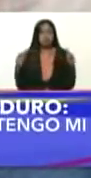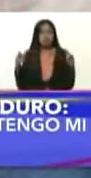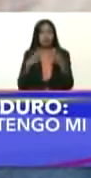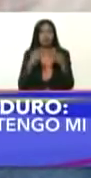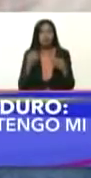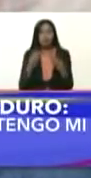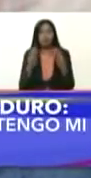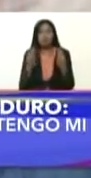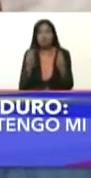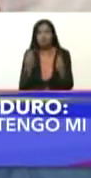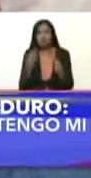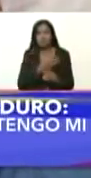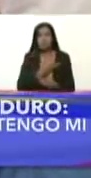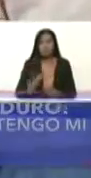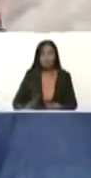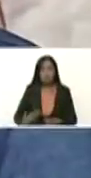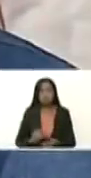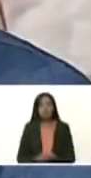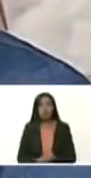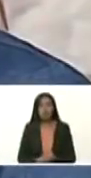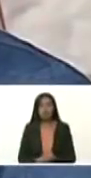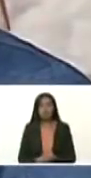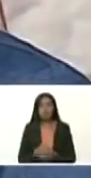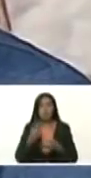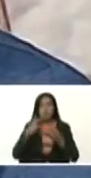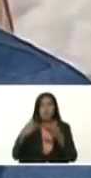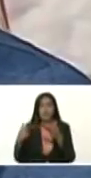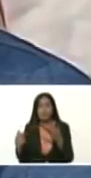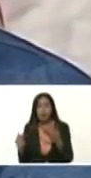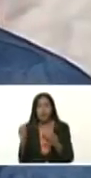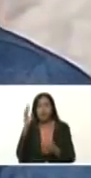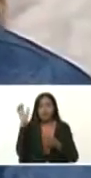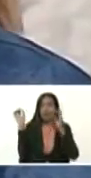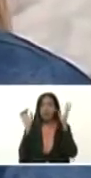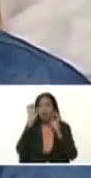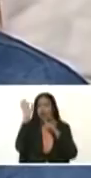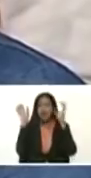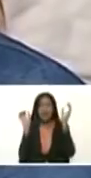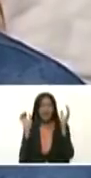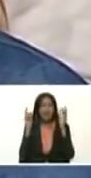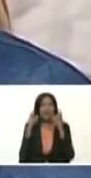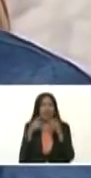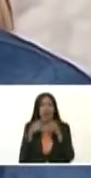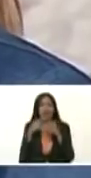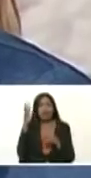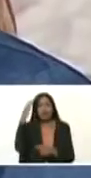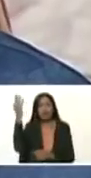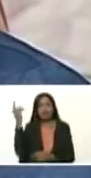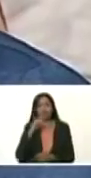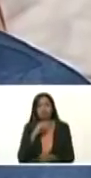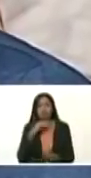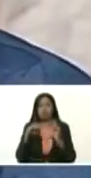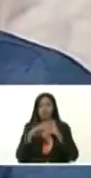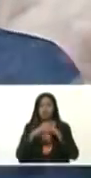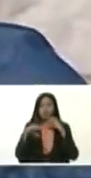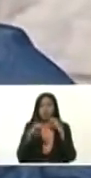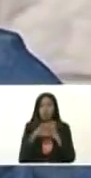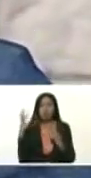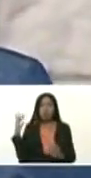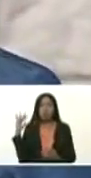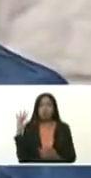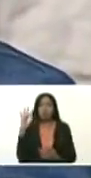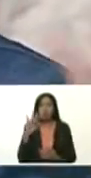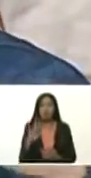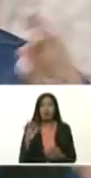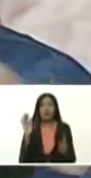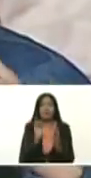Son muchísimas, presidente. Y es una nube de ideas que se nos ocurren a diario. Una anécdota. Ayer veníamos en el bus hacia acá y mis